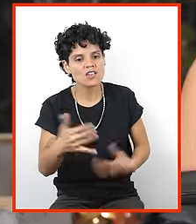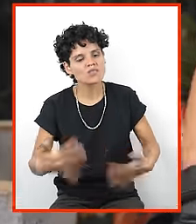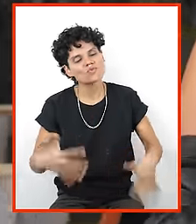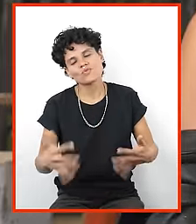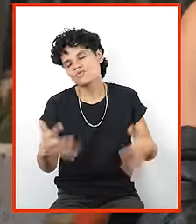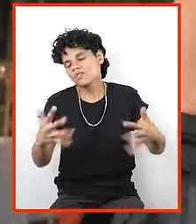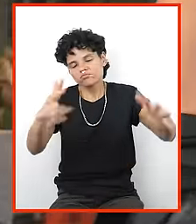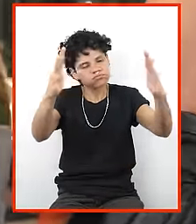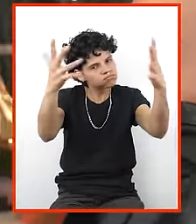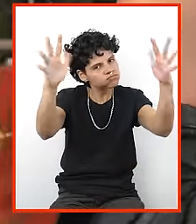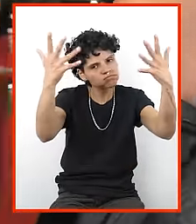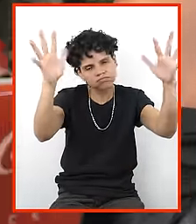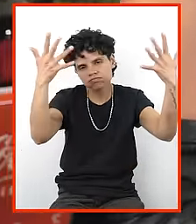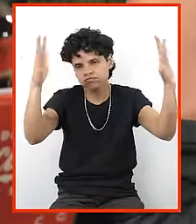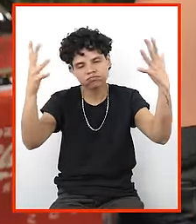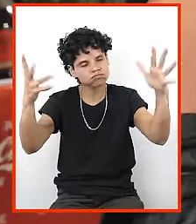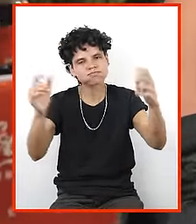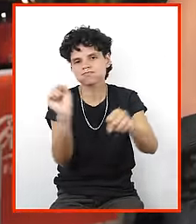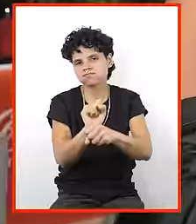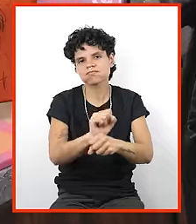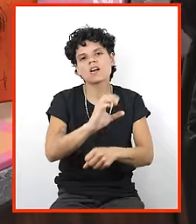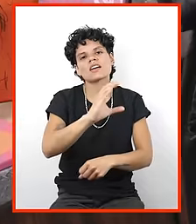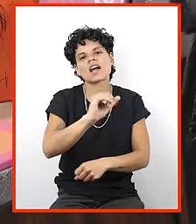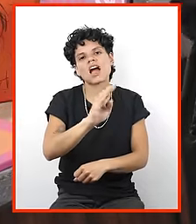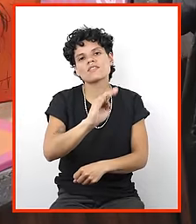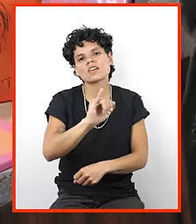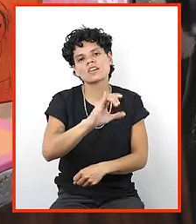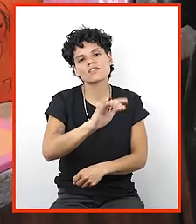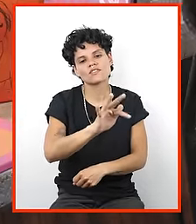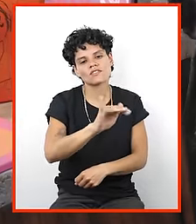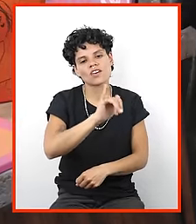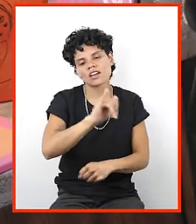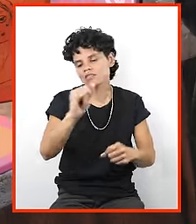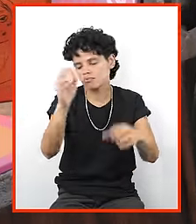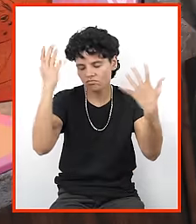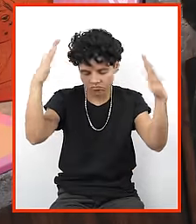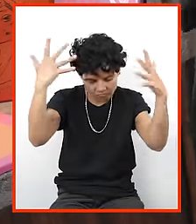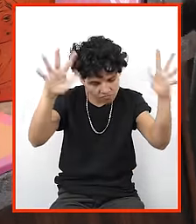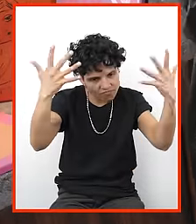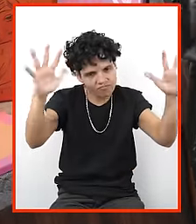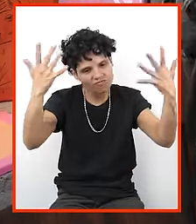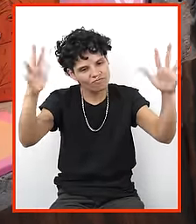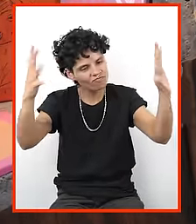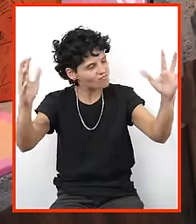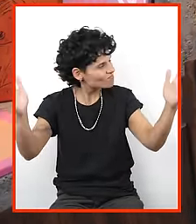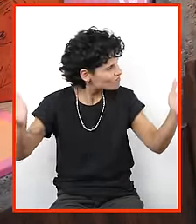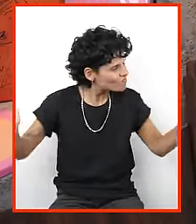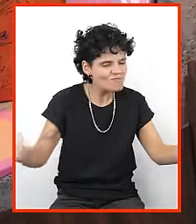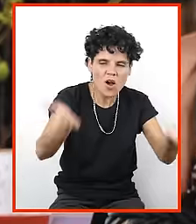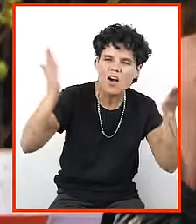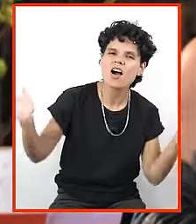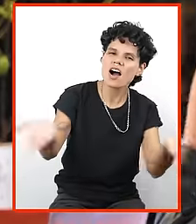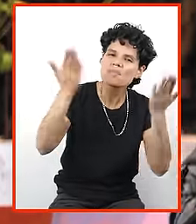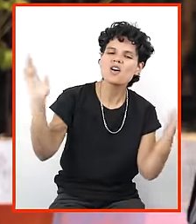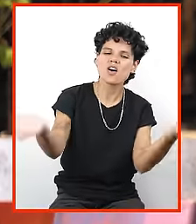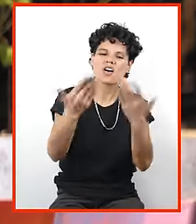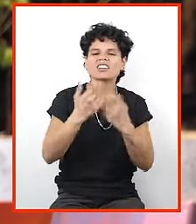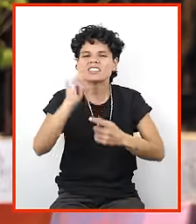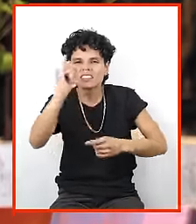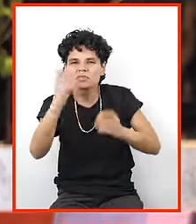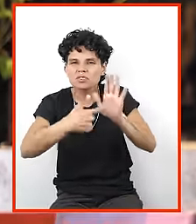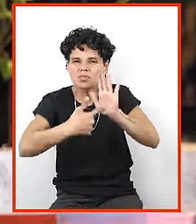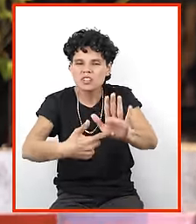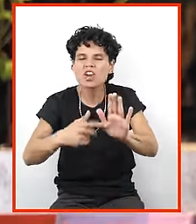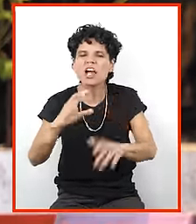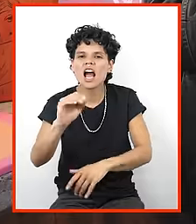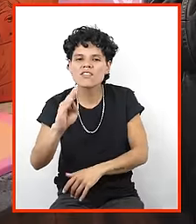yo. Claro, ¿ah? Claro. A Cabify, siempre con Denise. Arriba, eso nos dijeron además. ¿Ah? Seguro en los conciertos